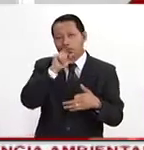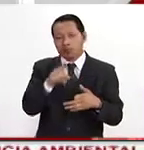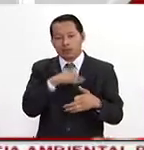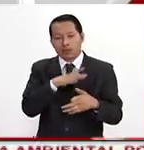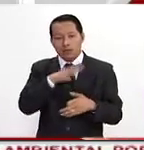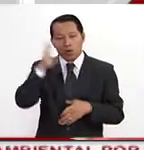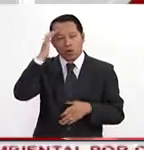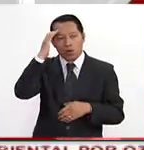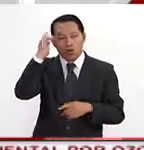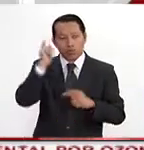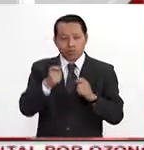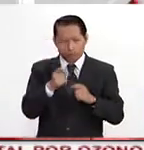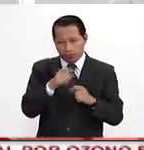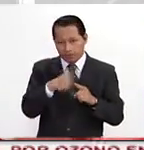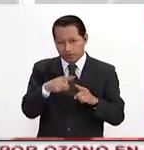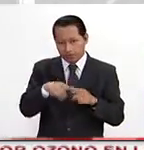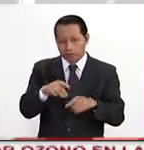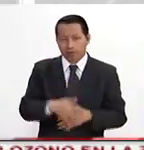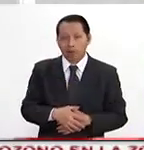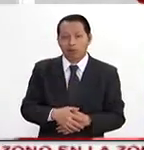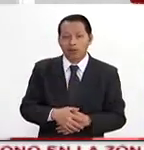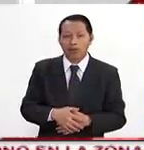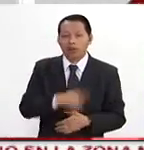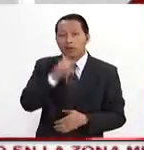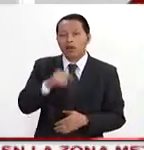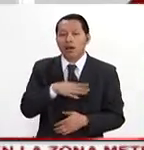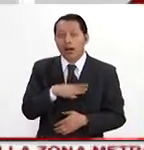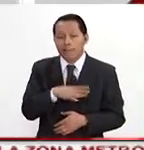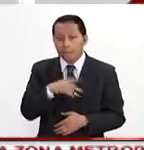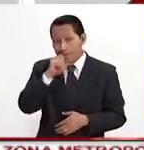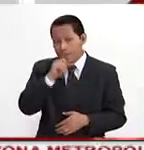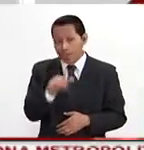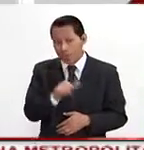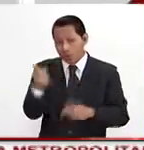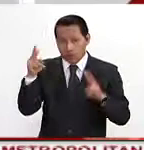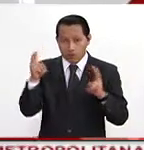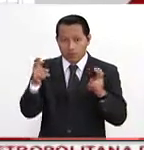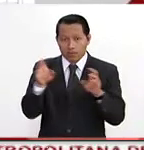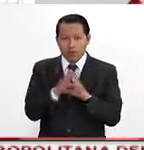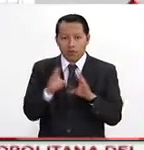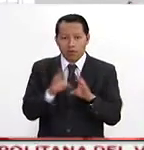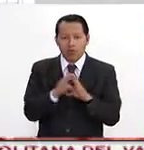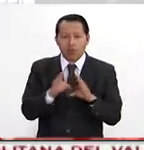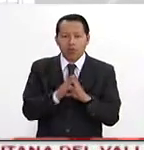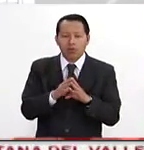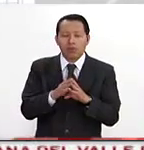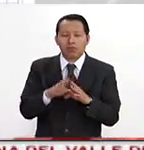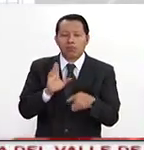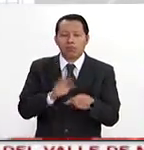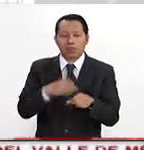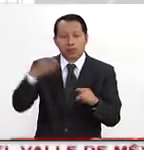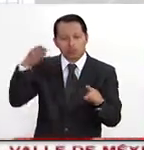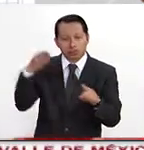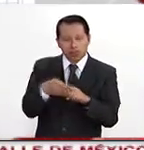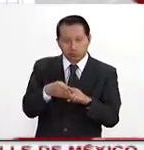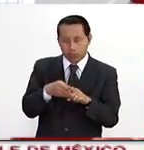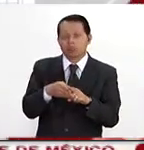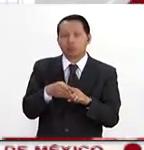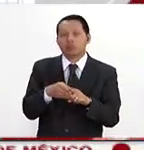al nacimiento luego fuimos a un tema si quieren un poquito más específico